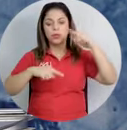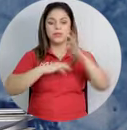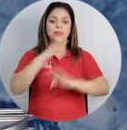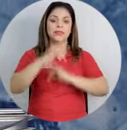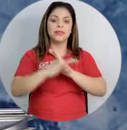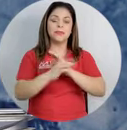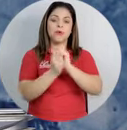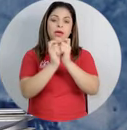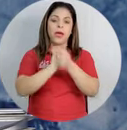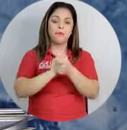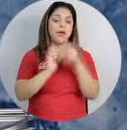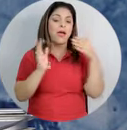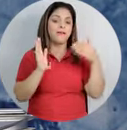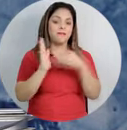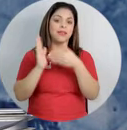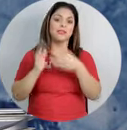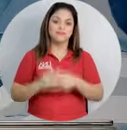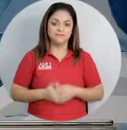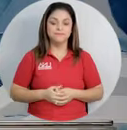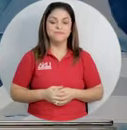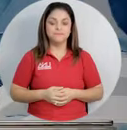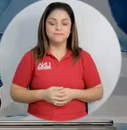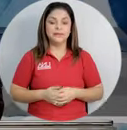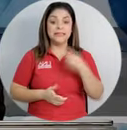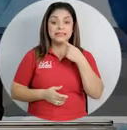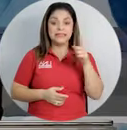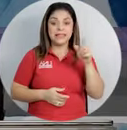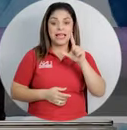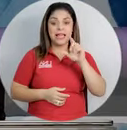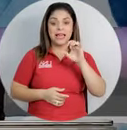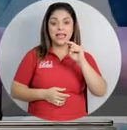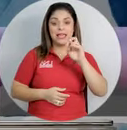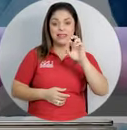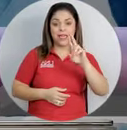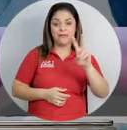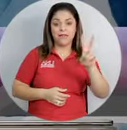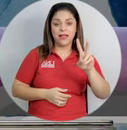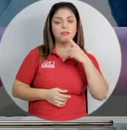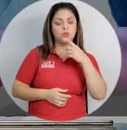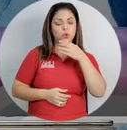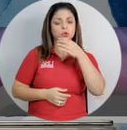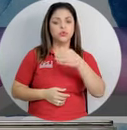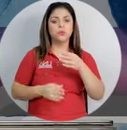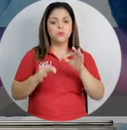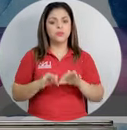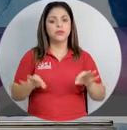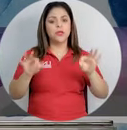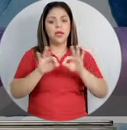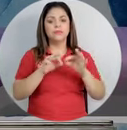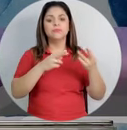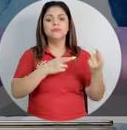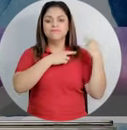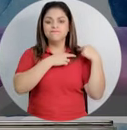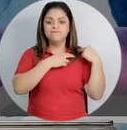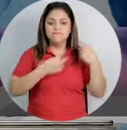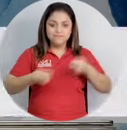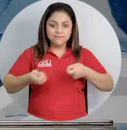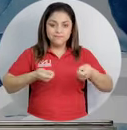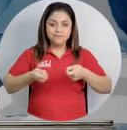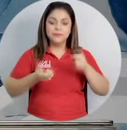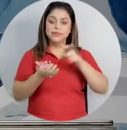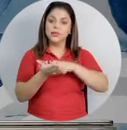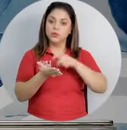va a seguir afectando a la economía nacional. Don Leiner Vargas nos da una recomendación bastante responsable en cuanto al manejo